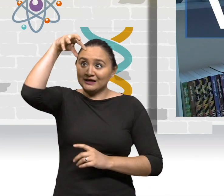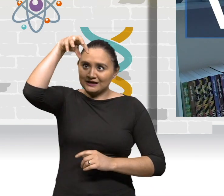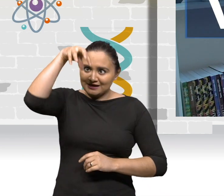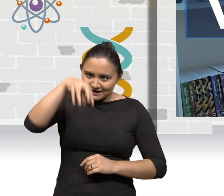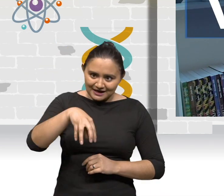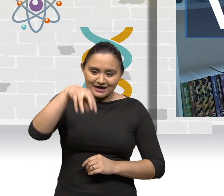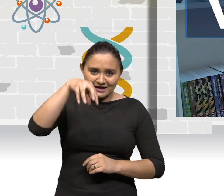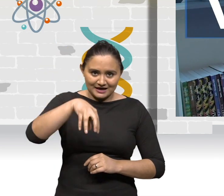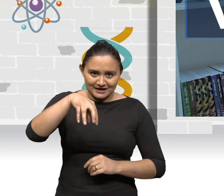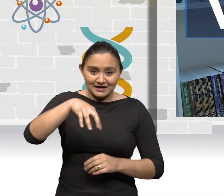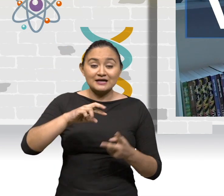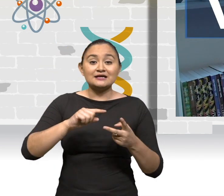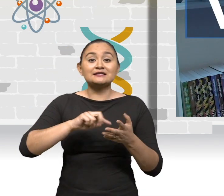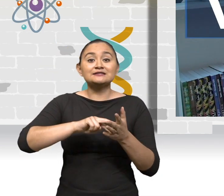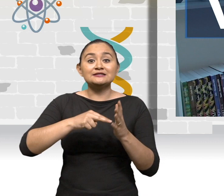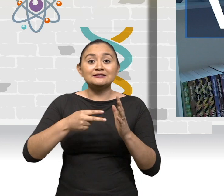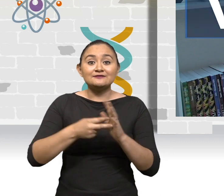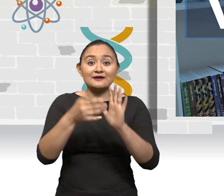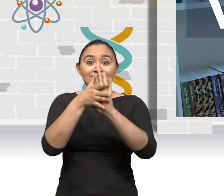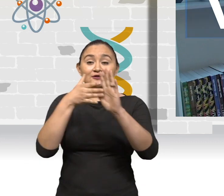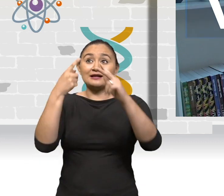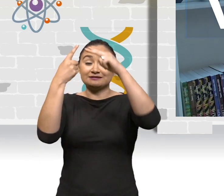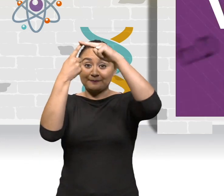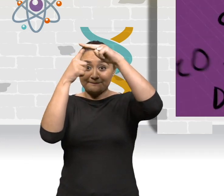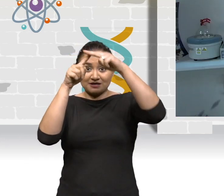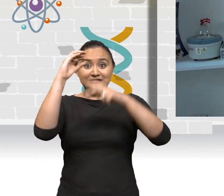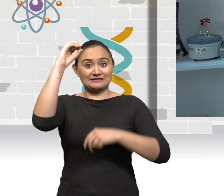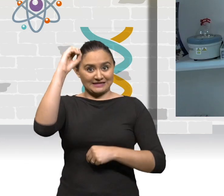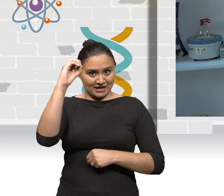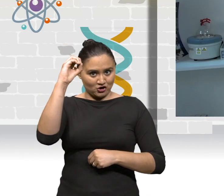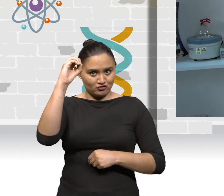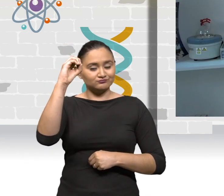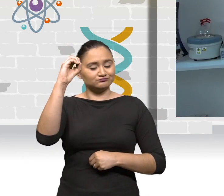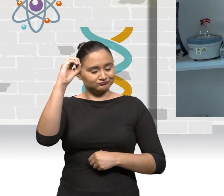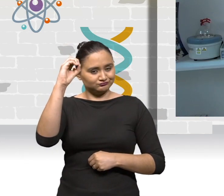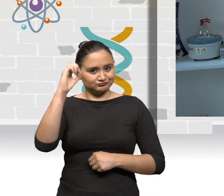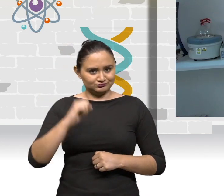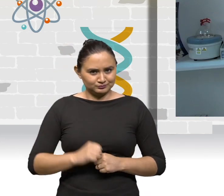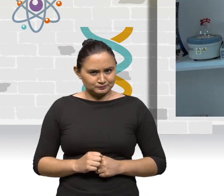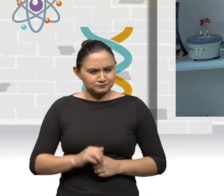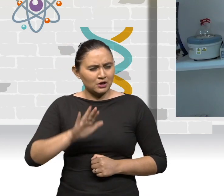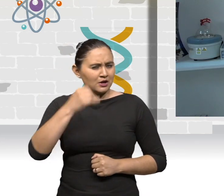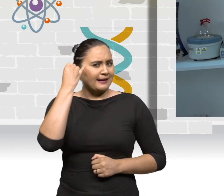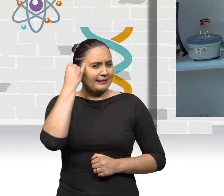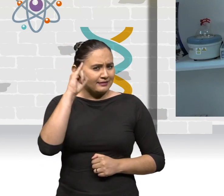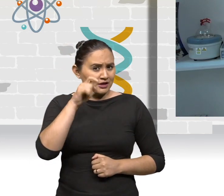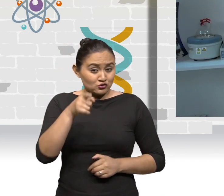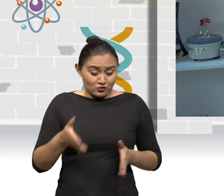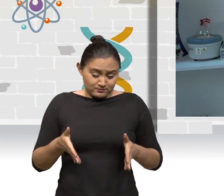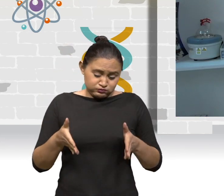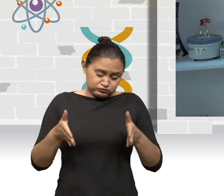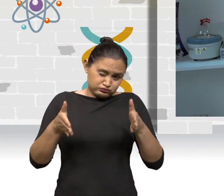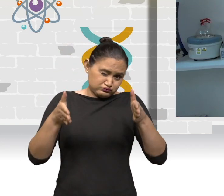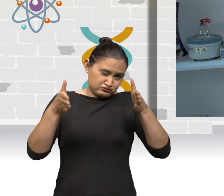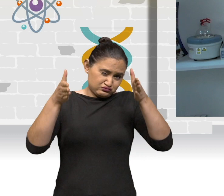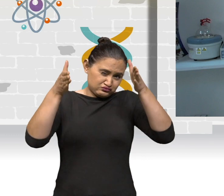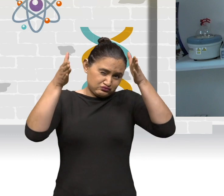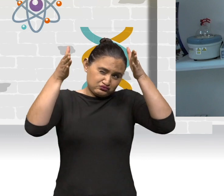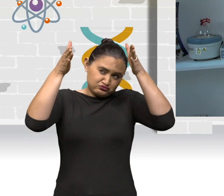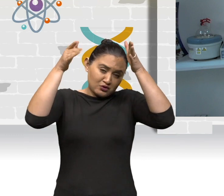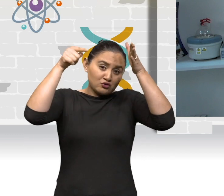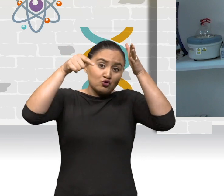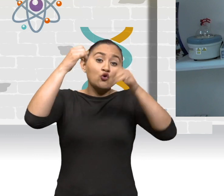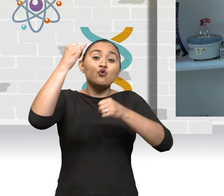significa que este parte de velocidad inicial igual a 0. Ahora imagínate que estás en el último piso de la Torre de Point